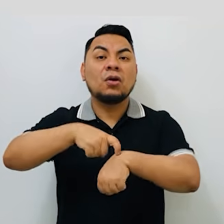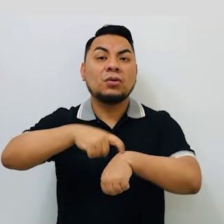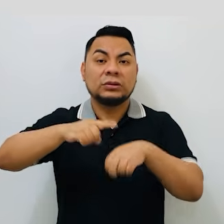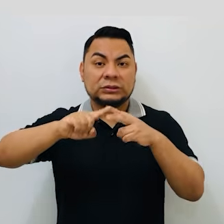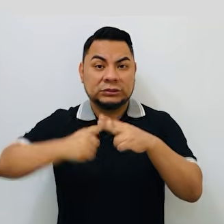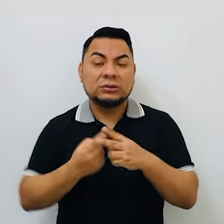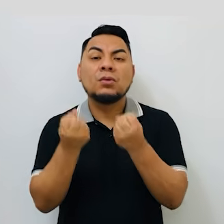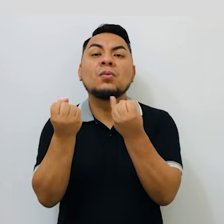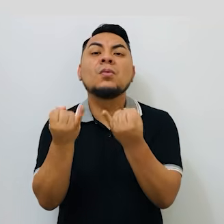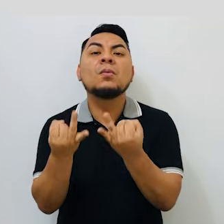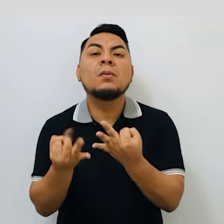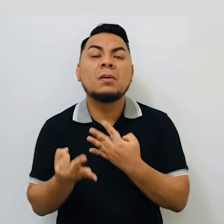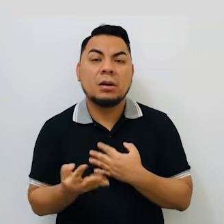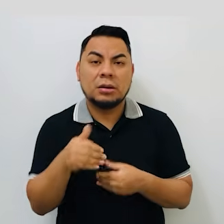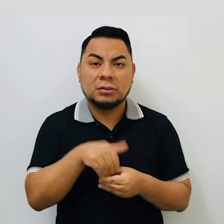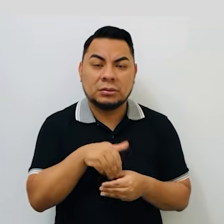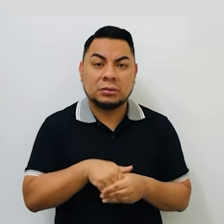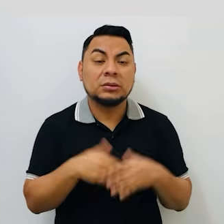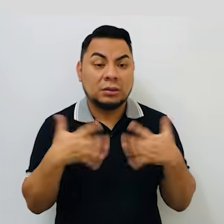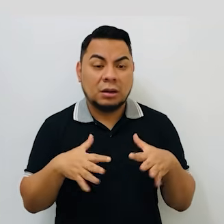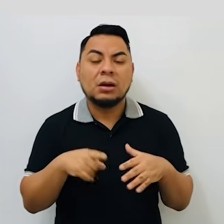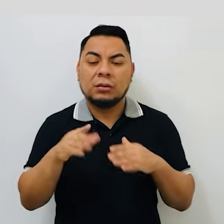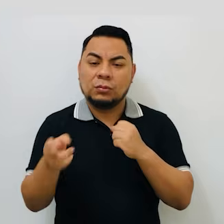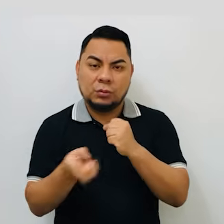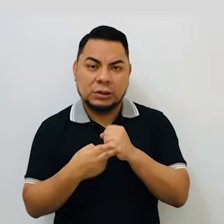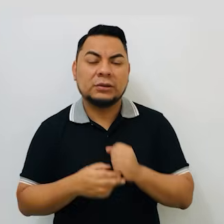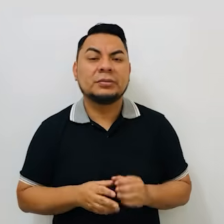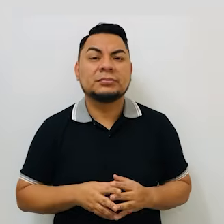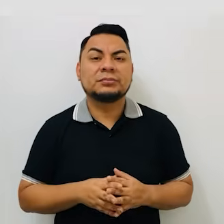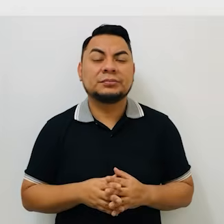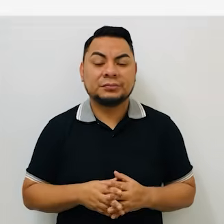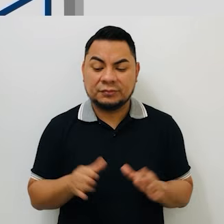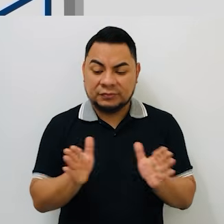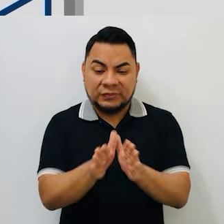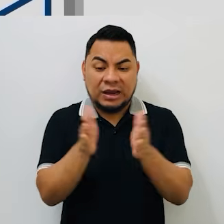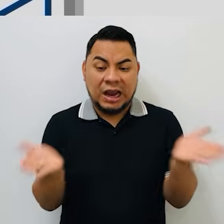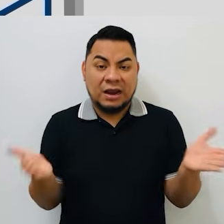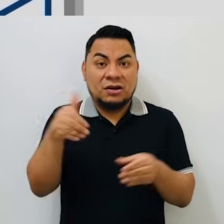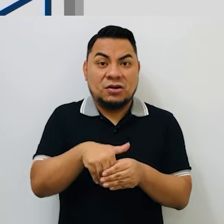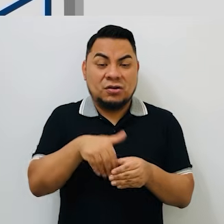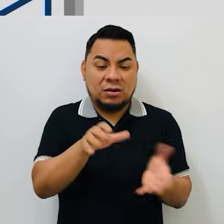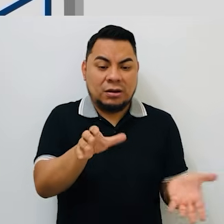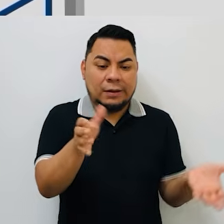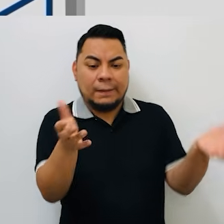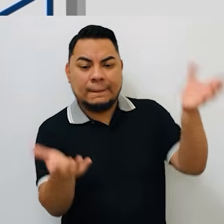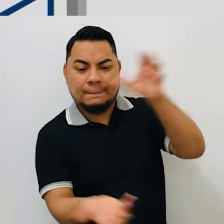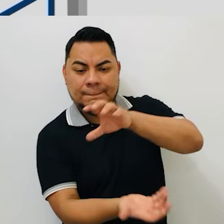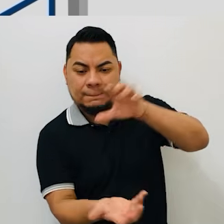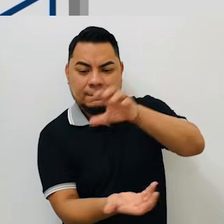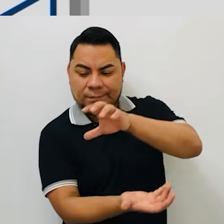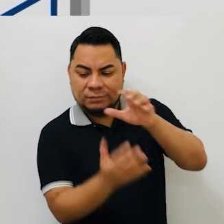escriben la hora de inicio del escrutinio, luego las guardan. Abren el ánfora y vacían